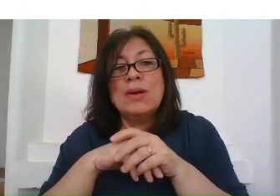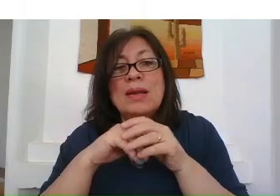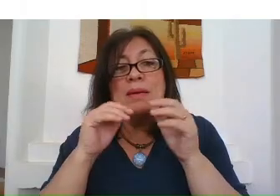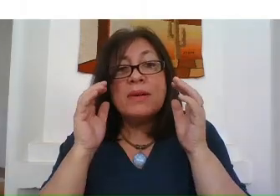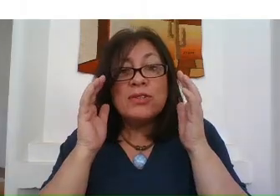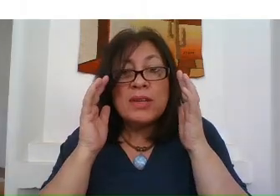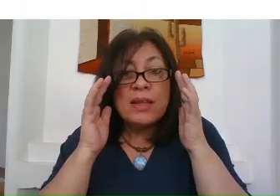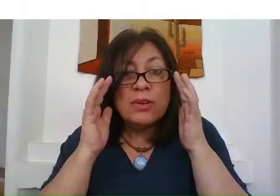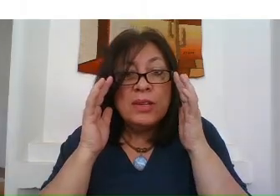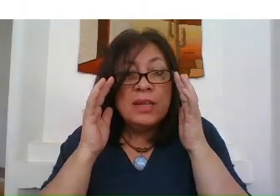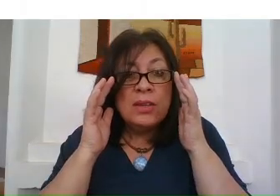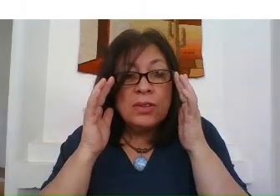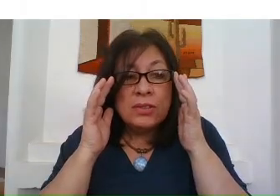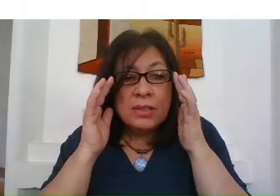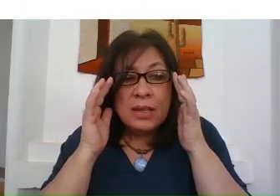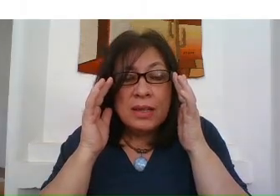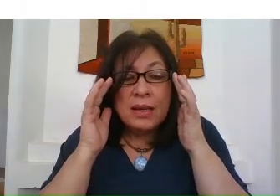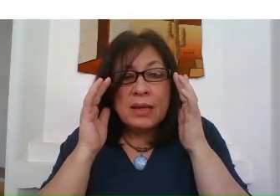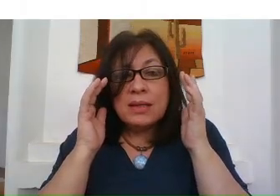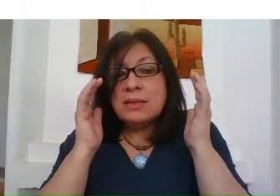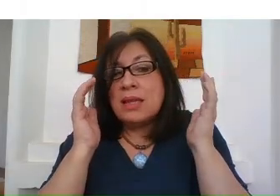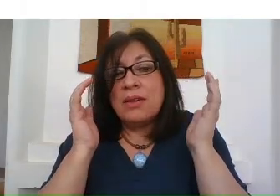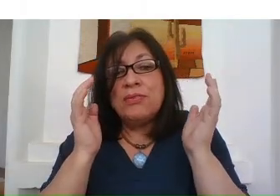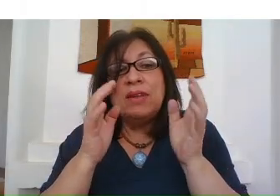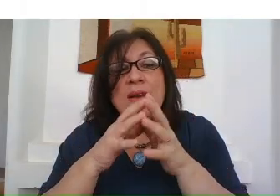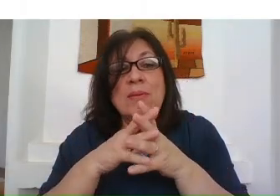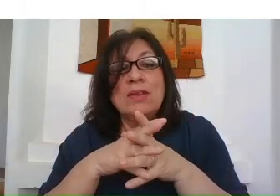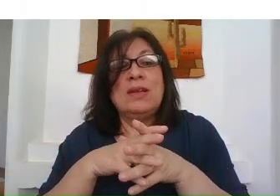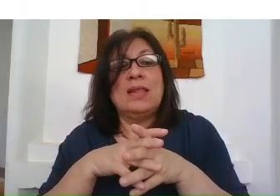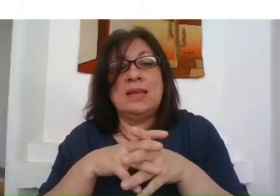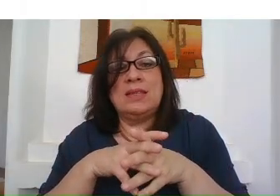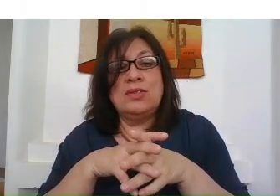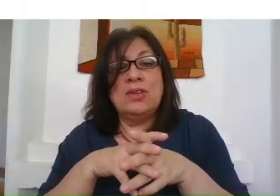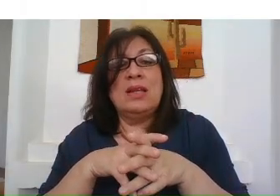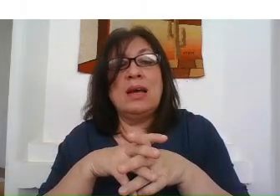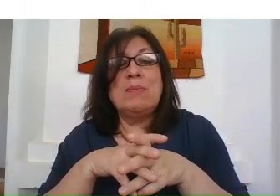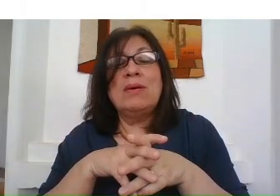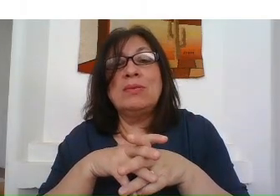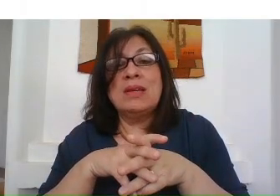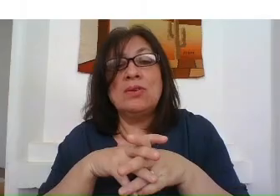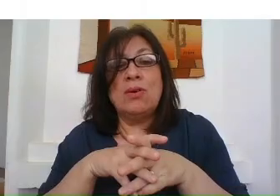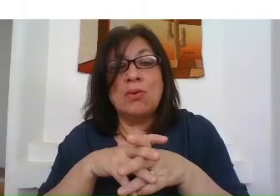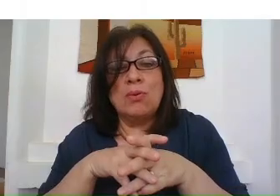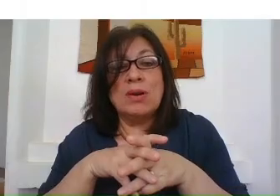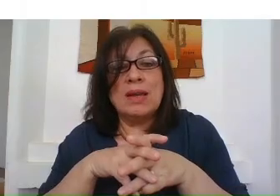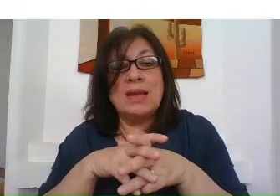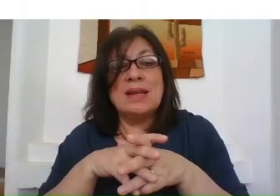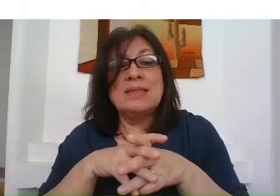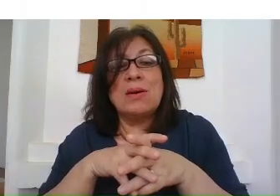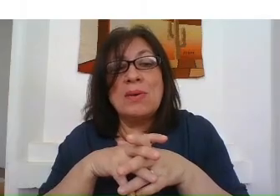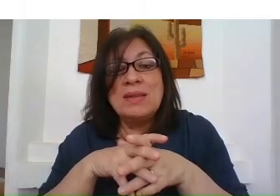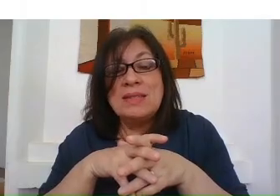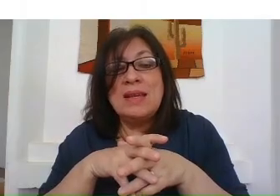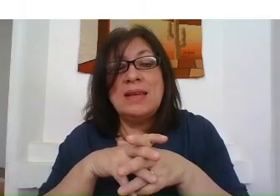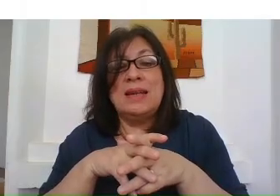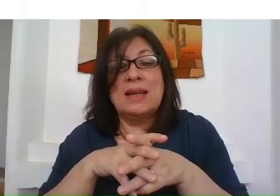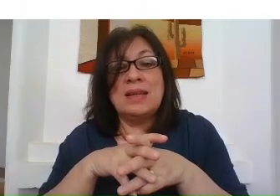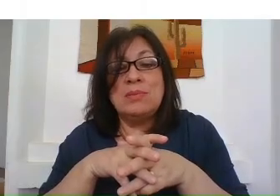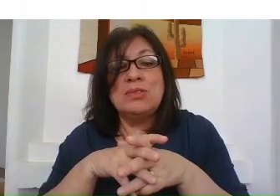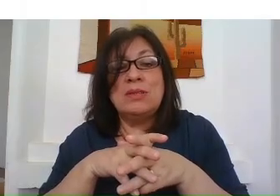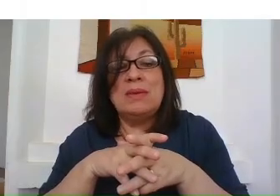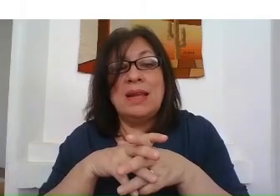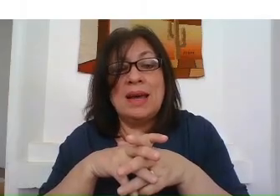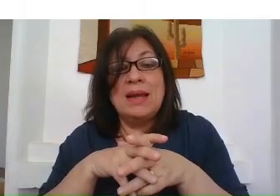que ocurre en la mayoría de los niños. Se define cuando la adquisición de las pautas ocurre en la secuencia y